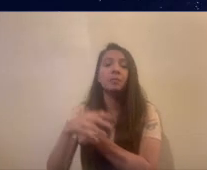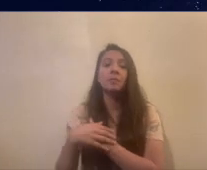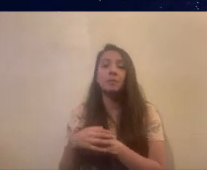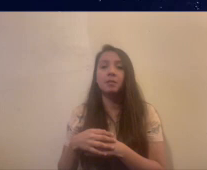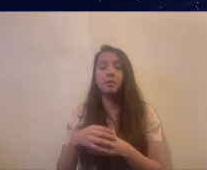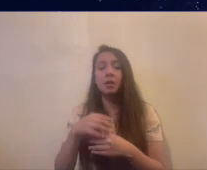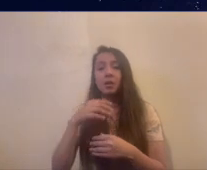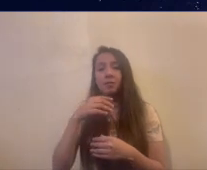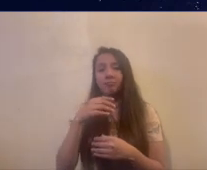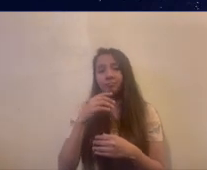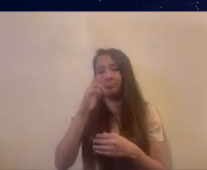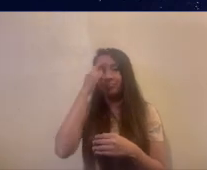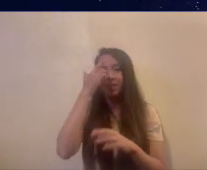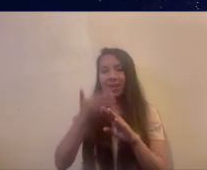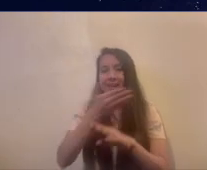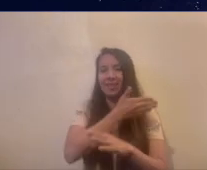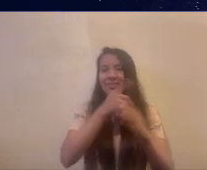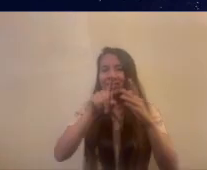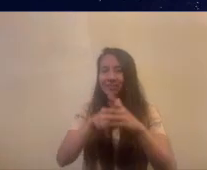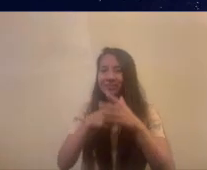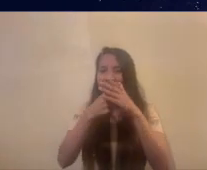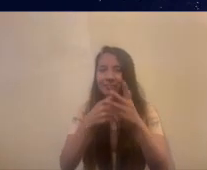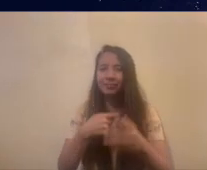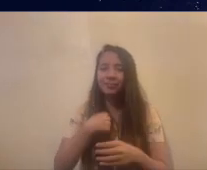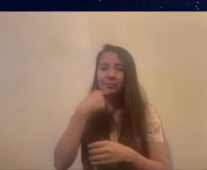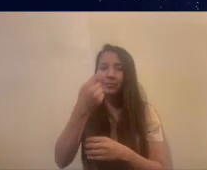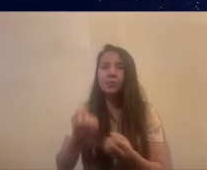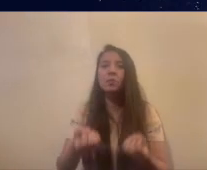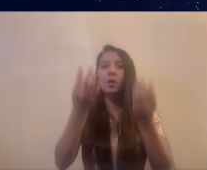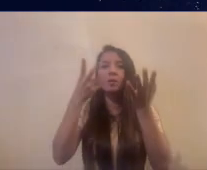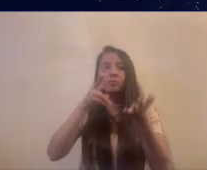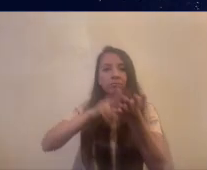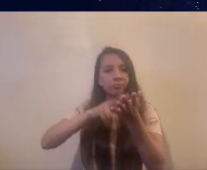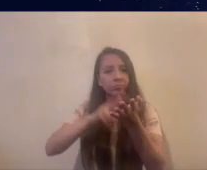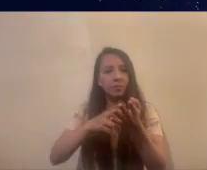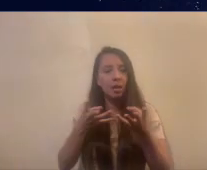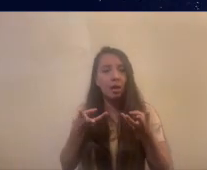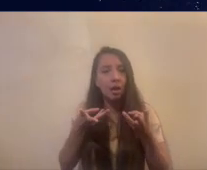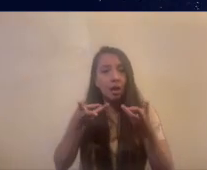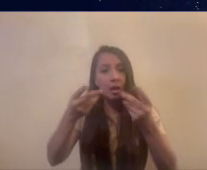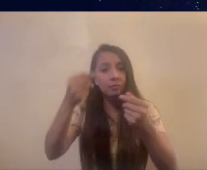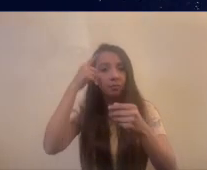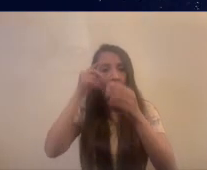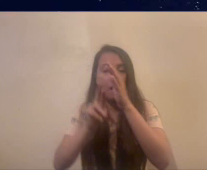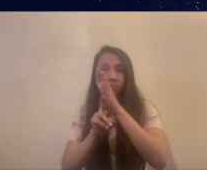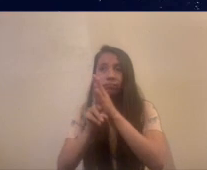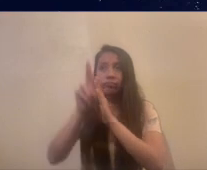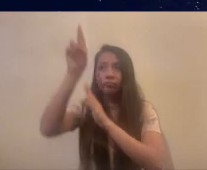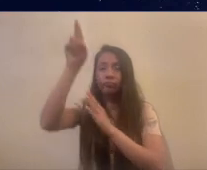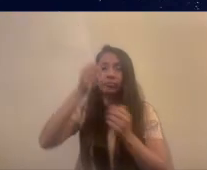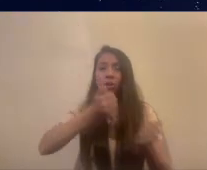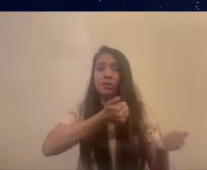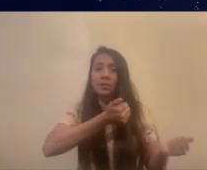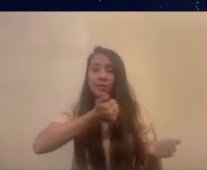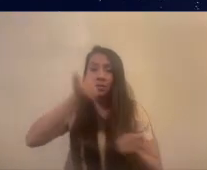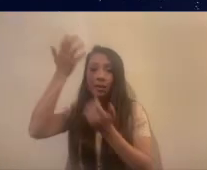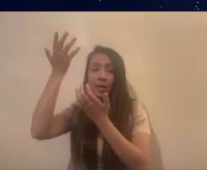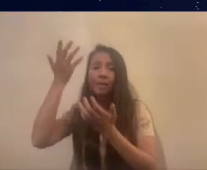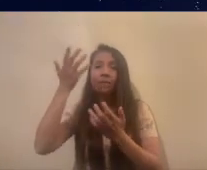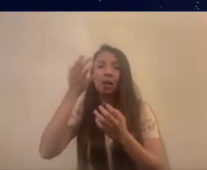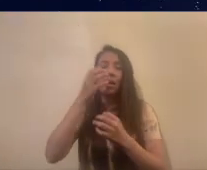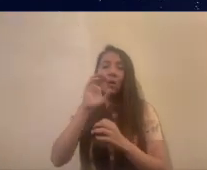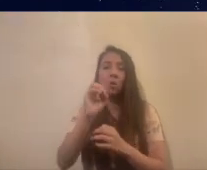mostraba al principio de la charla el costo de las misiones espaciales y, por ejemplo, cuando se lleva alimentos a la Estación